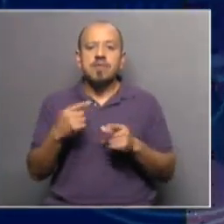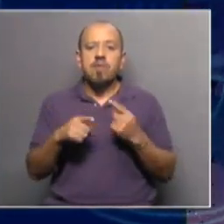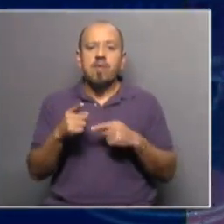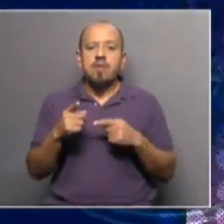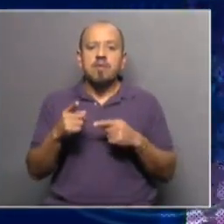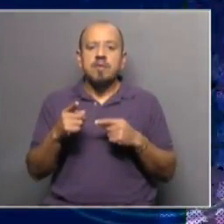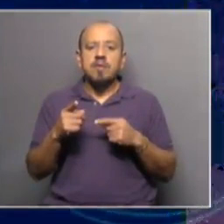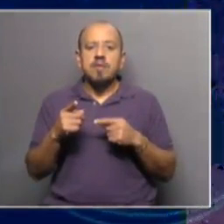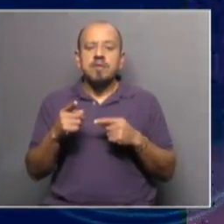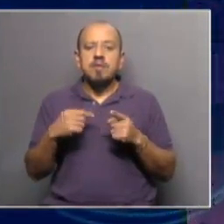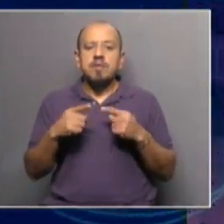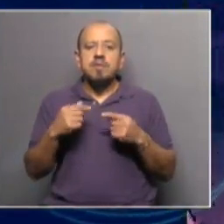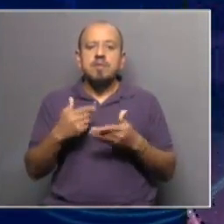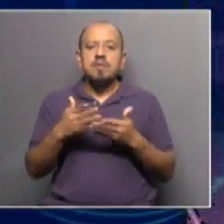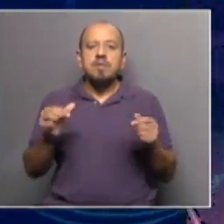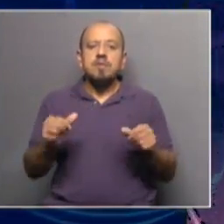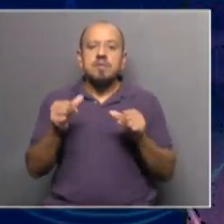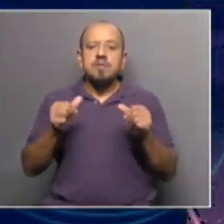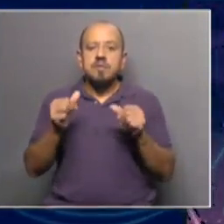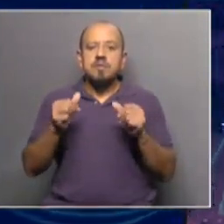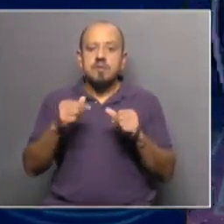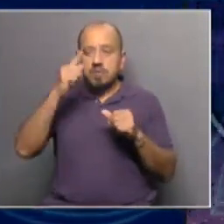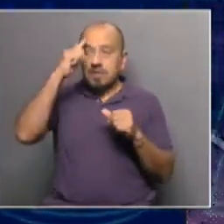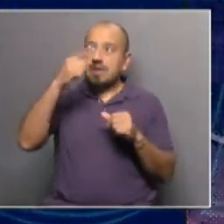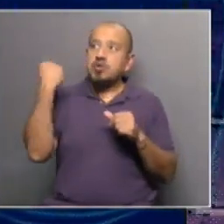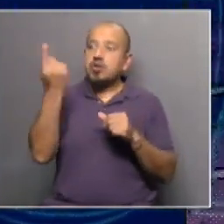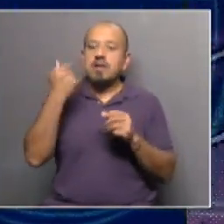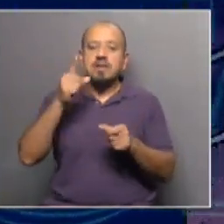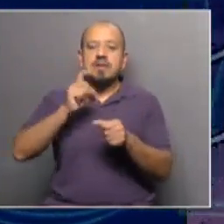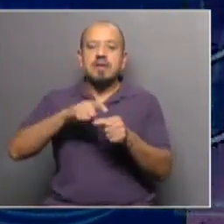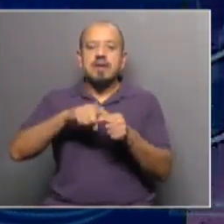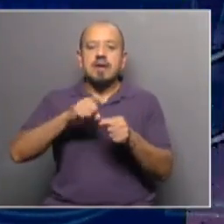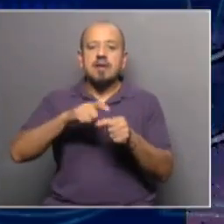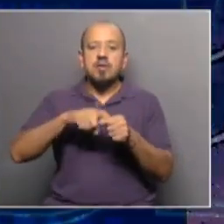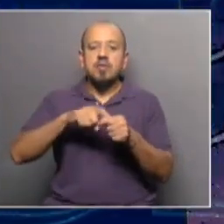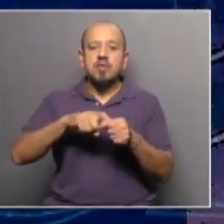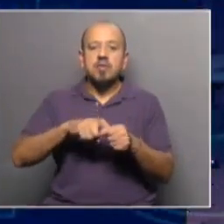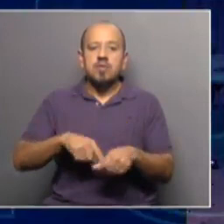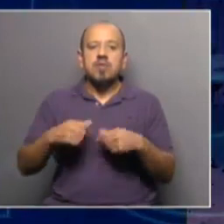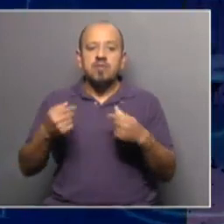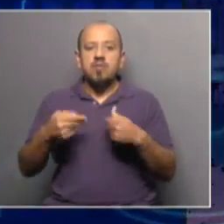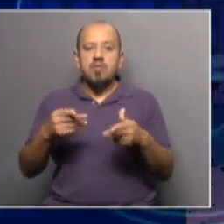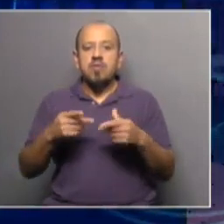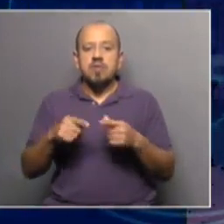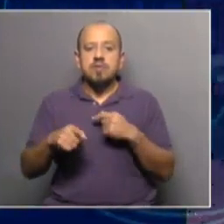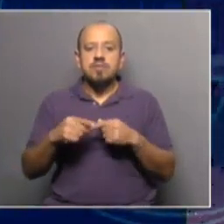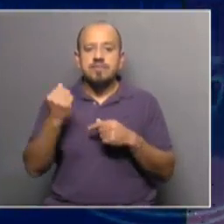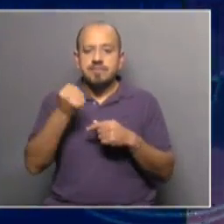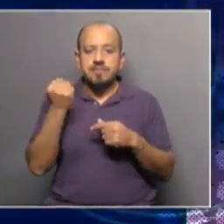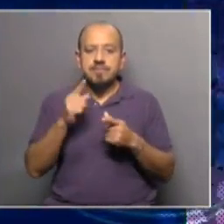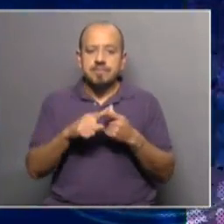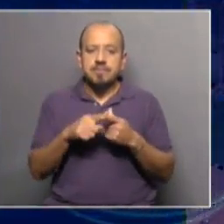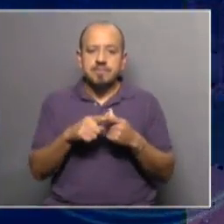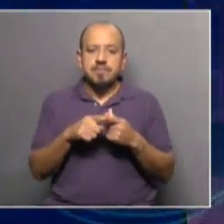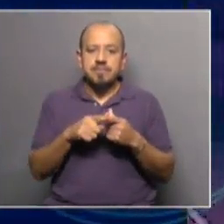querer formar una gremial internacional de futbolistas, ¿no? Más, no es las opiniones políticas de Maradona en el sentido, que también importan, no, que además vale, hay